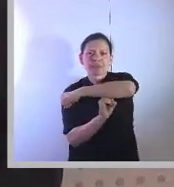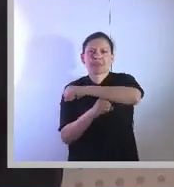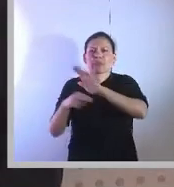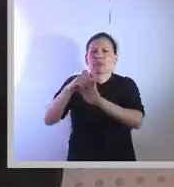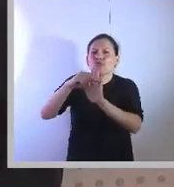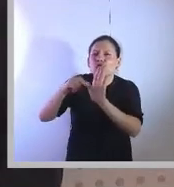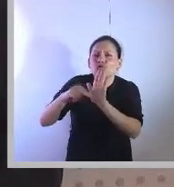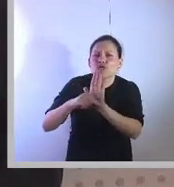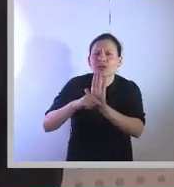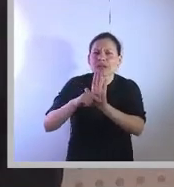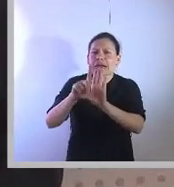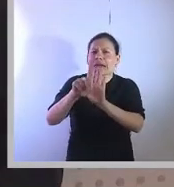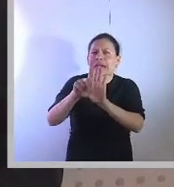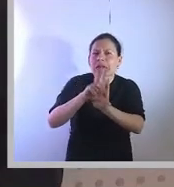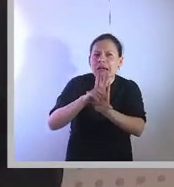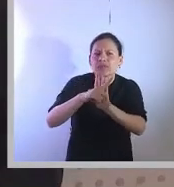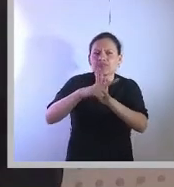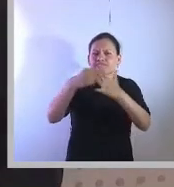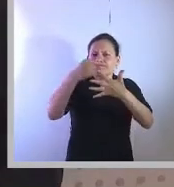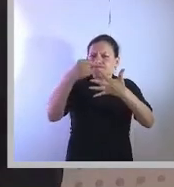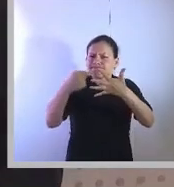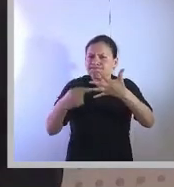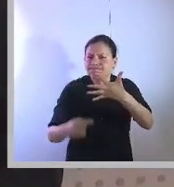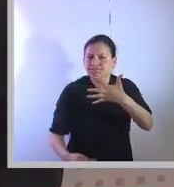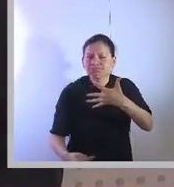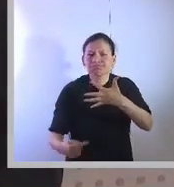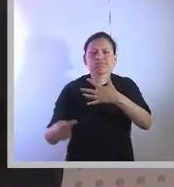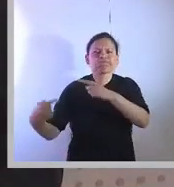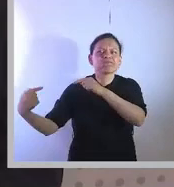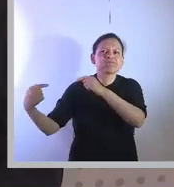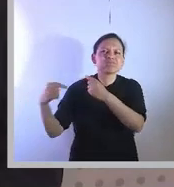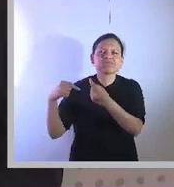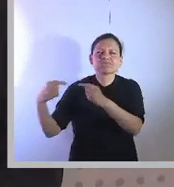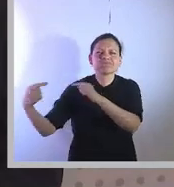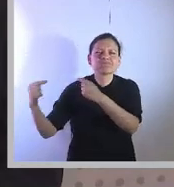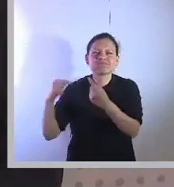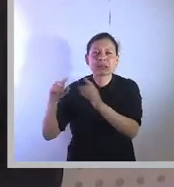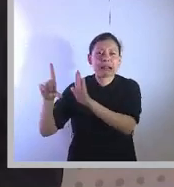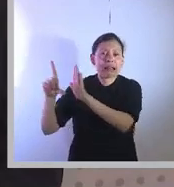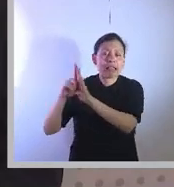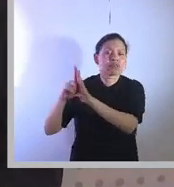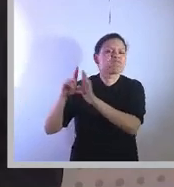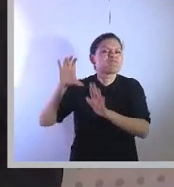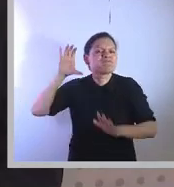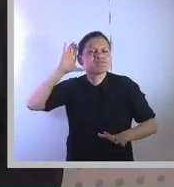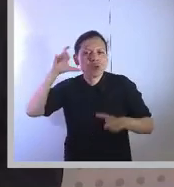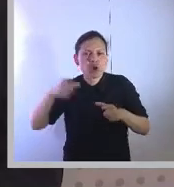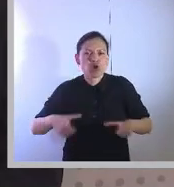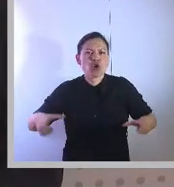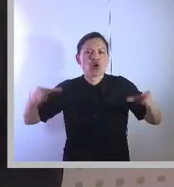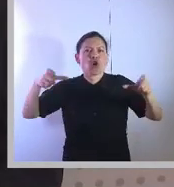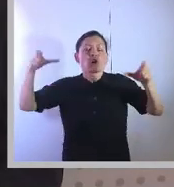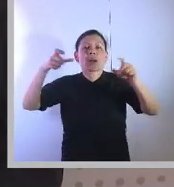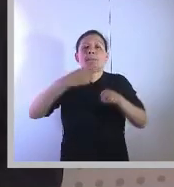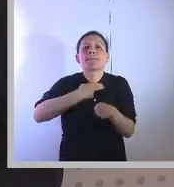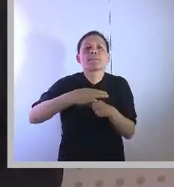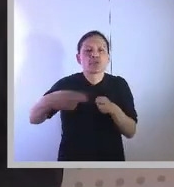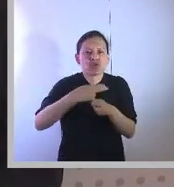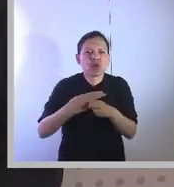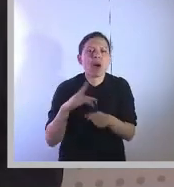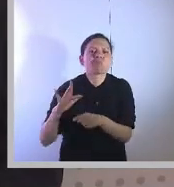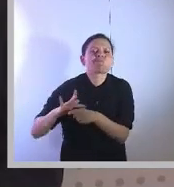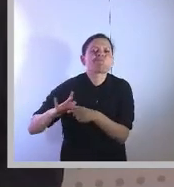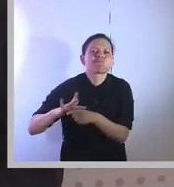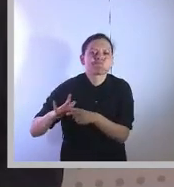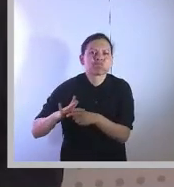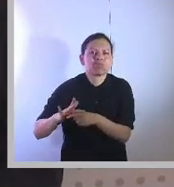normas, de estas leyes que están debatiéndose en el Congreso, sean una realidad.